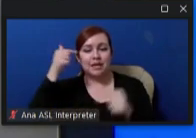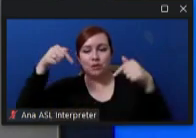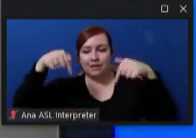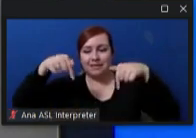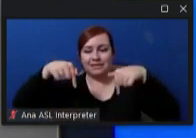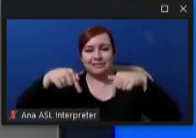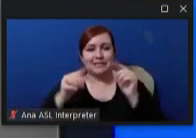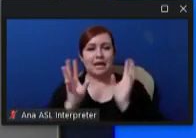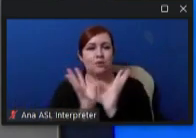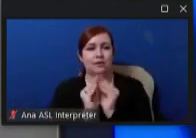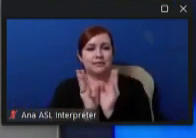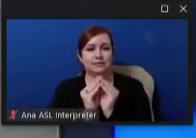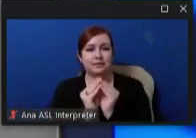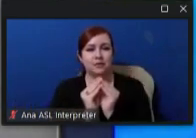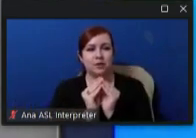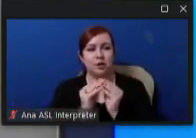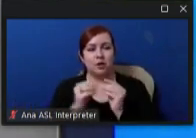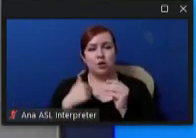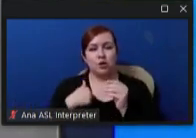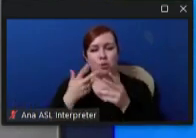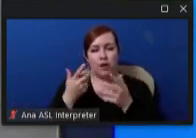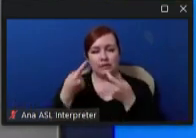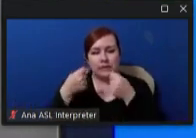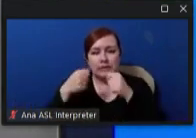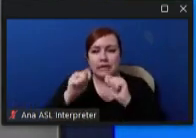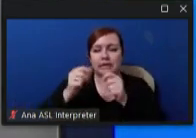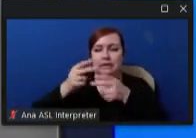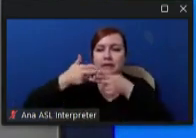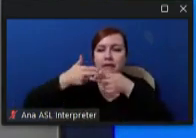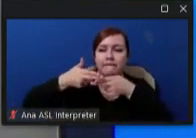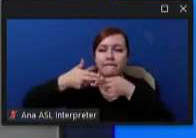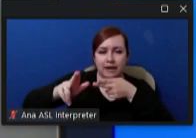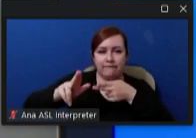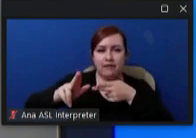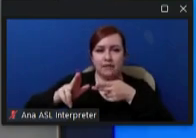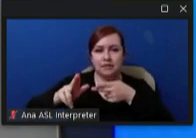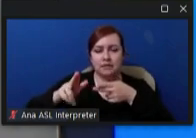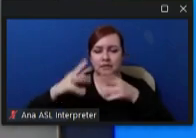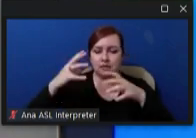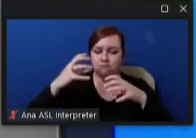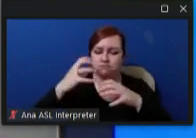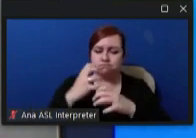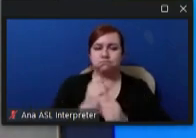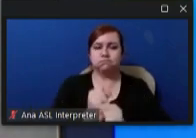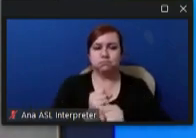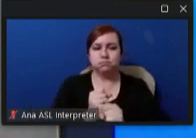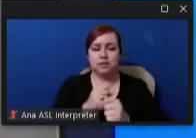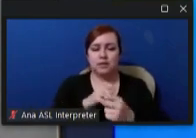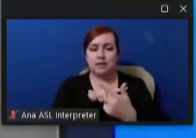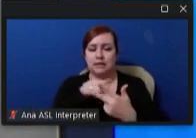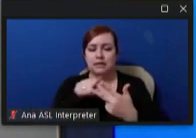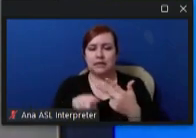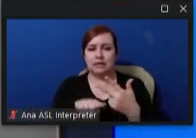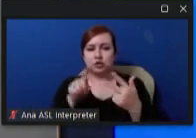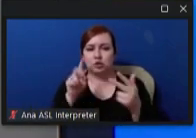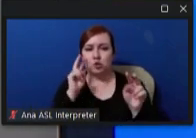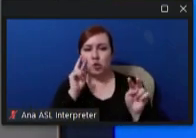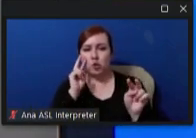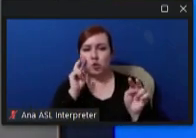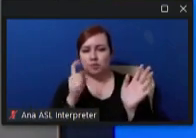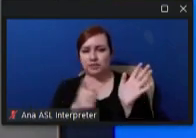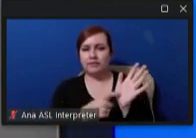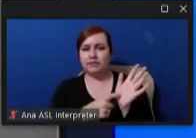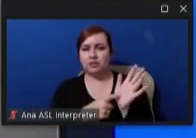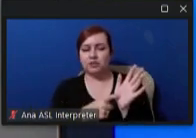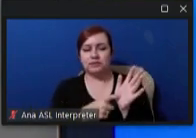voy a tratar de ser breve y plantear básicamente tres observaciones. La primera observación